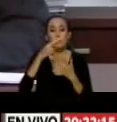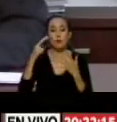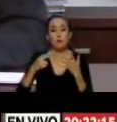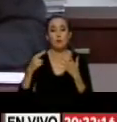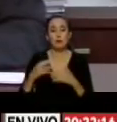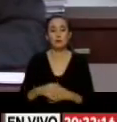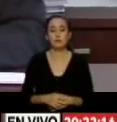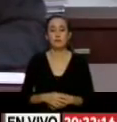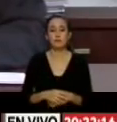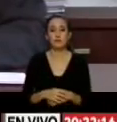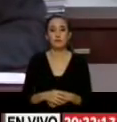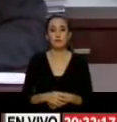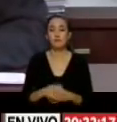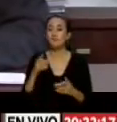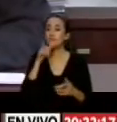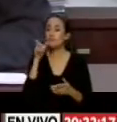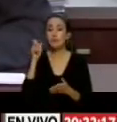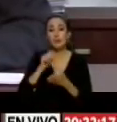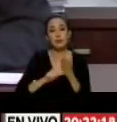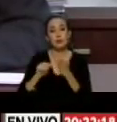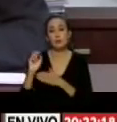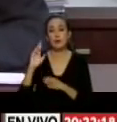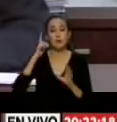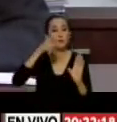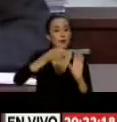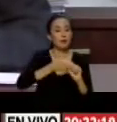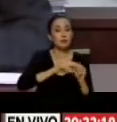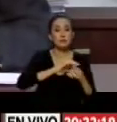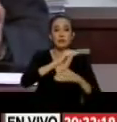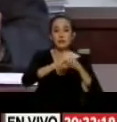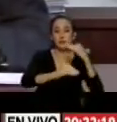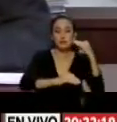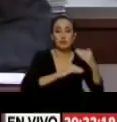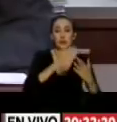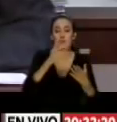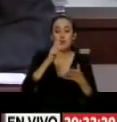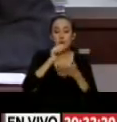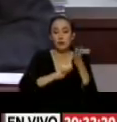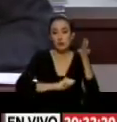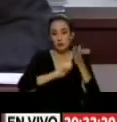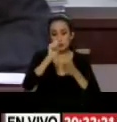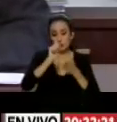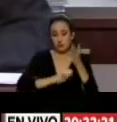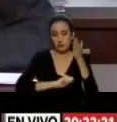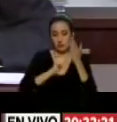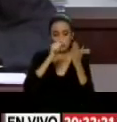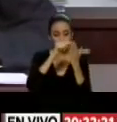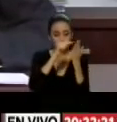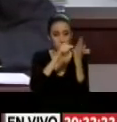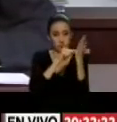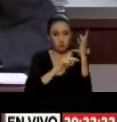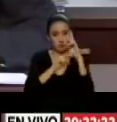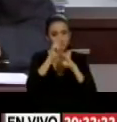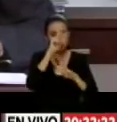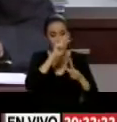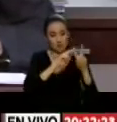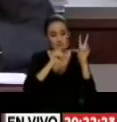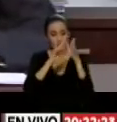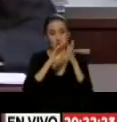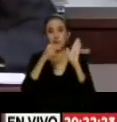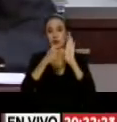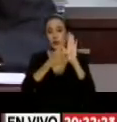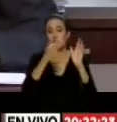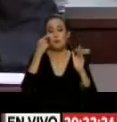requisitos. Quienes aprueben pasarán a la siguiente fase del proceso, que es la calificación de méritos, así como la presentación de